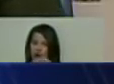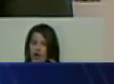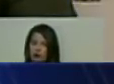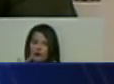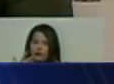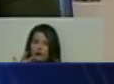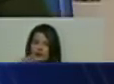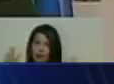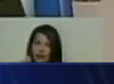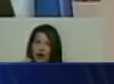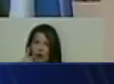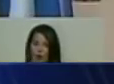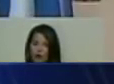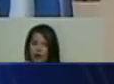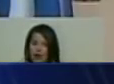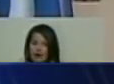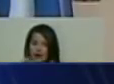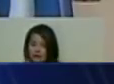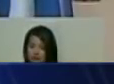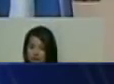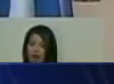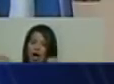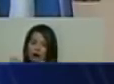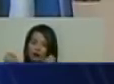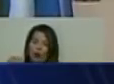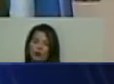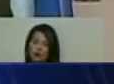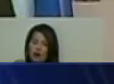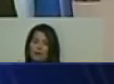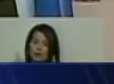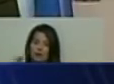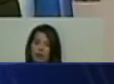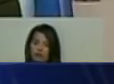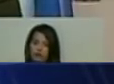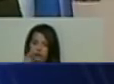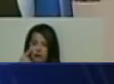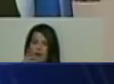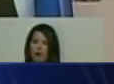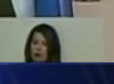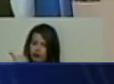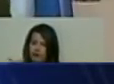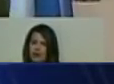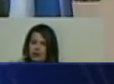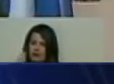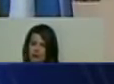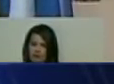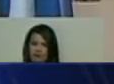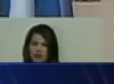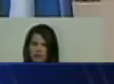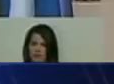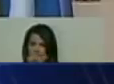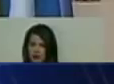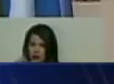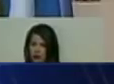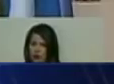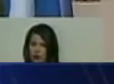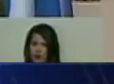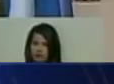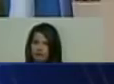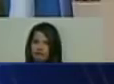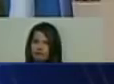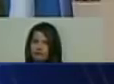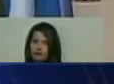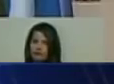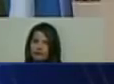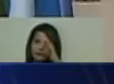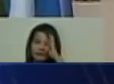línea de acción judicial que nos lleve pues a determinar qué responsabilidad pudiera tener este ciudadano en estos